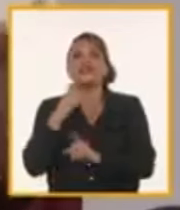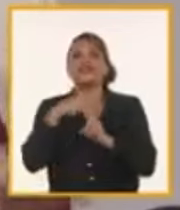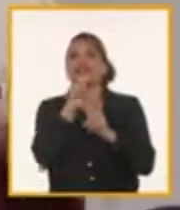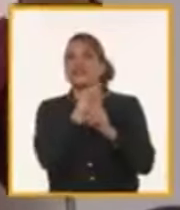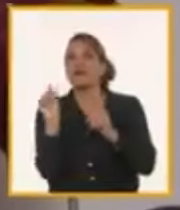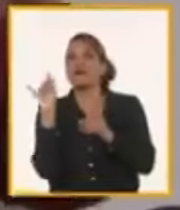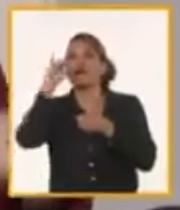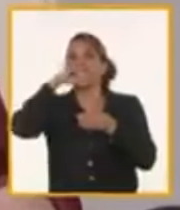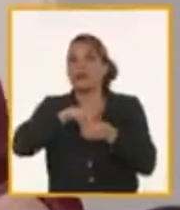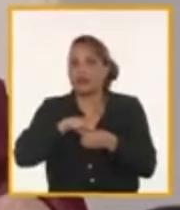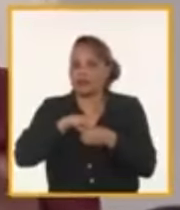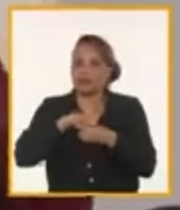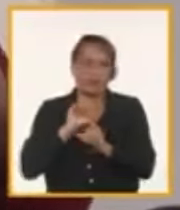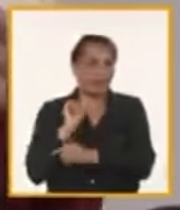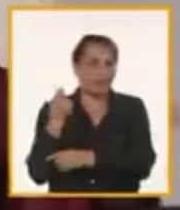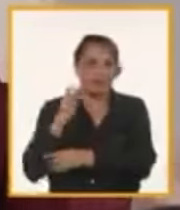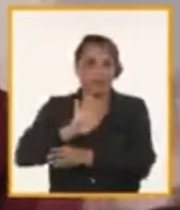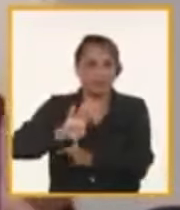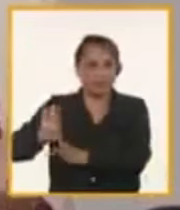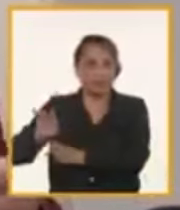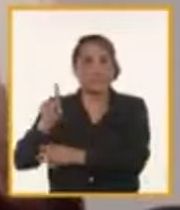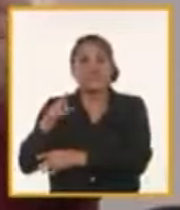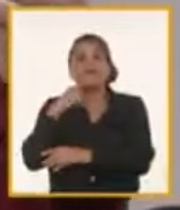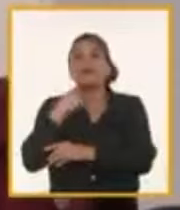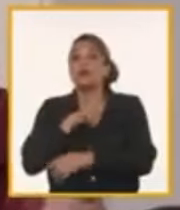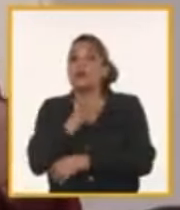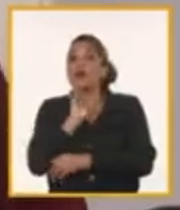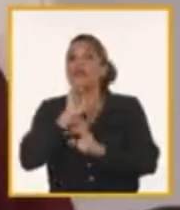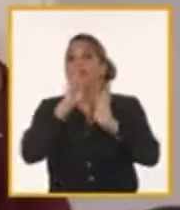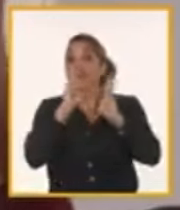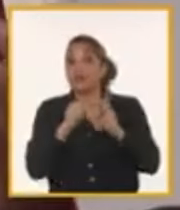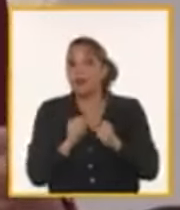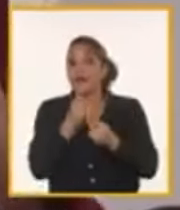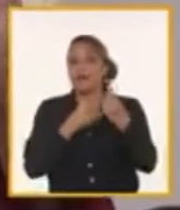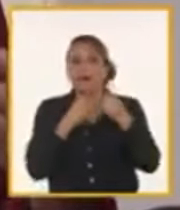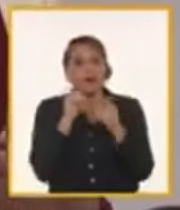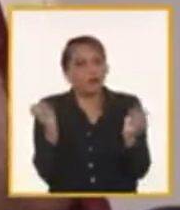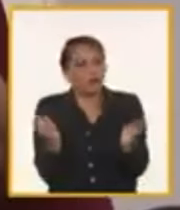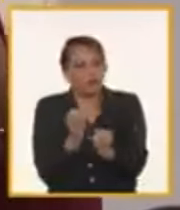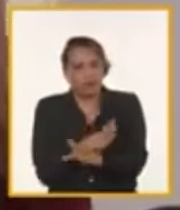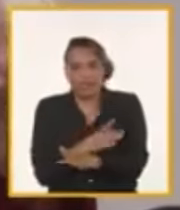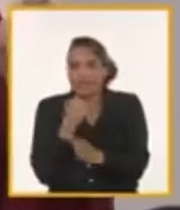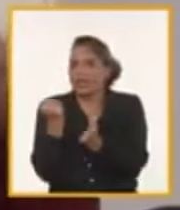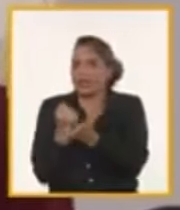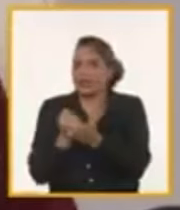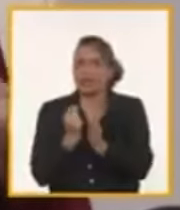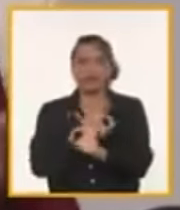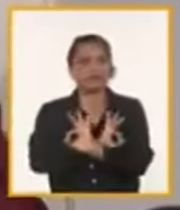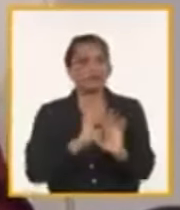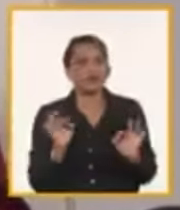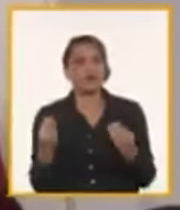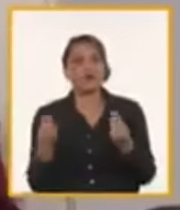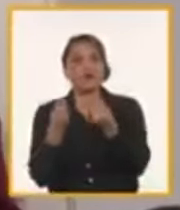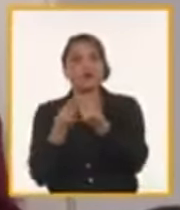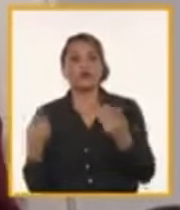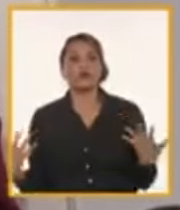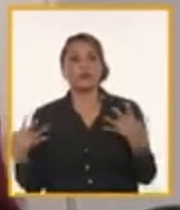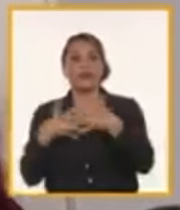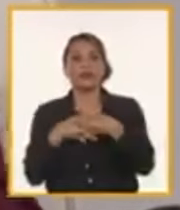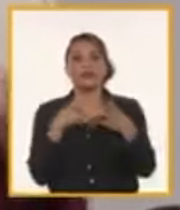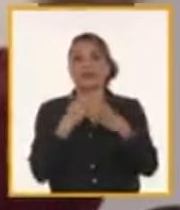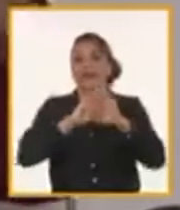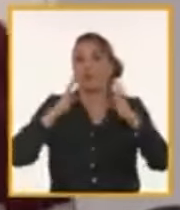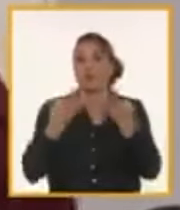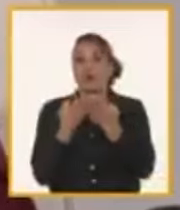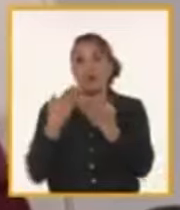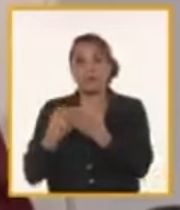hablando y refiriéndonos los resultados yo creo que fue un proceso transparente que se garantizó la calidad con la cooperación de todos los organismos como siempre